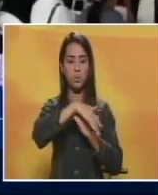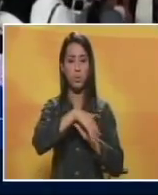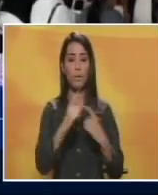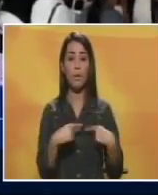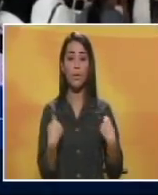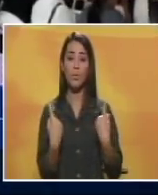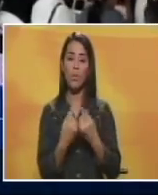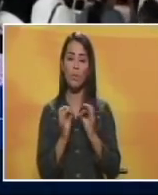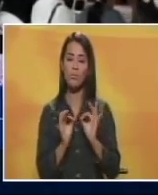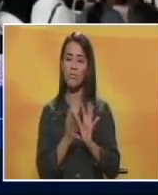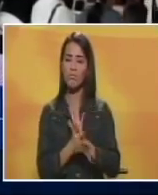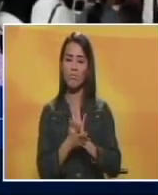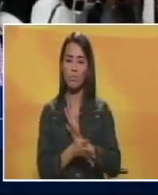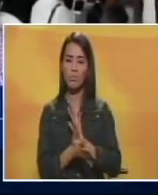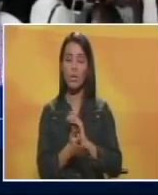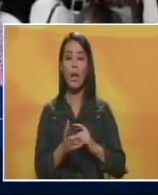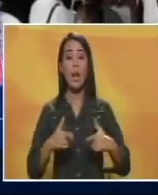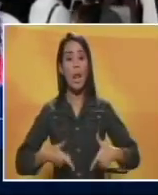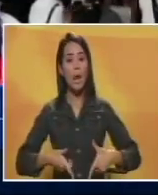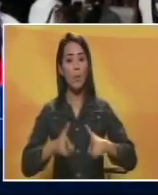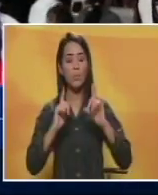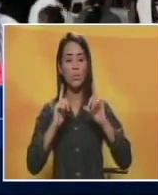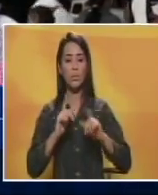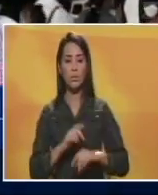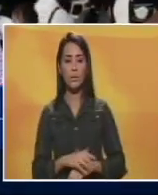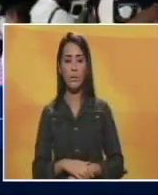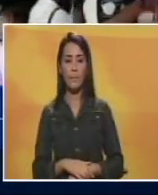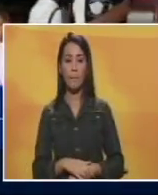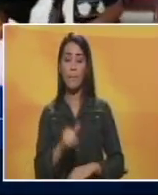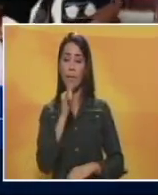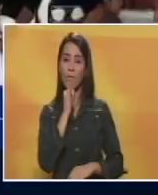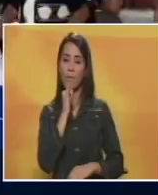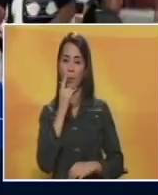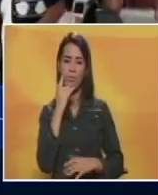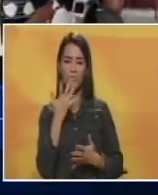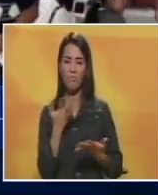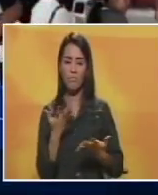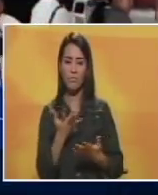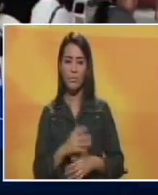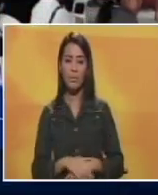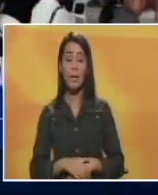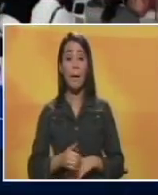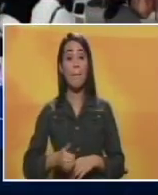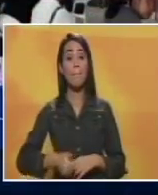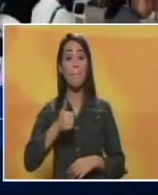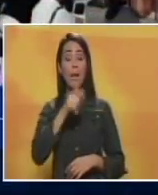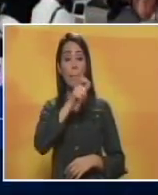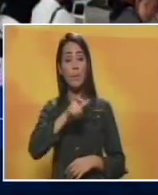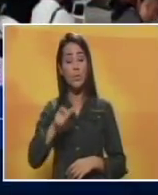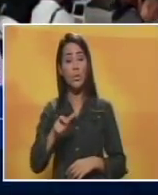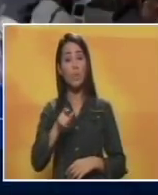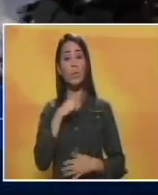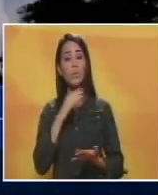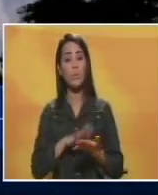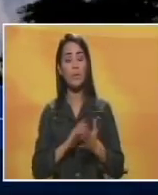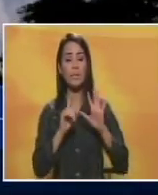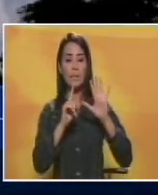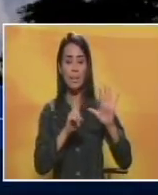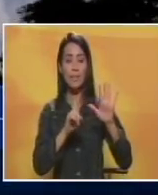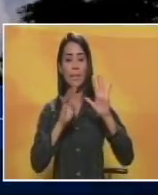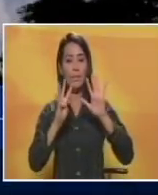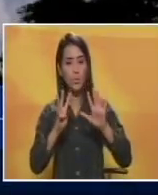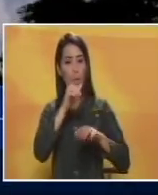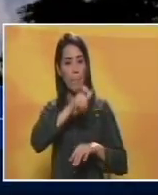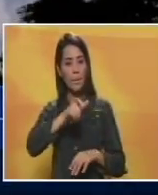de Fuego. Hasta el momento las autoridades en su último corte de información dan a conocer que se incrementó el número de víctimas. Ahora es de